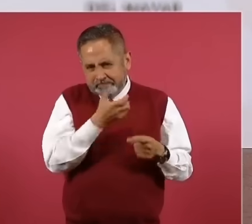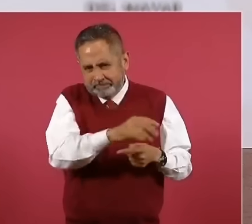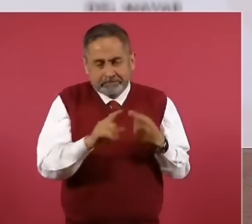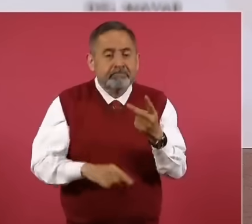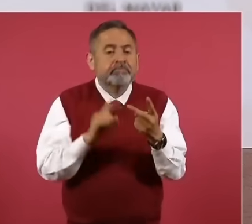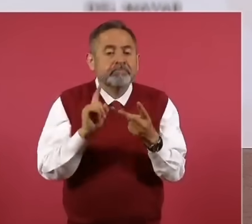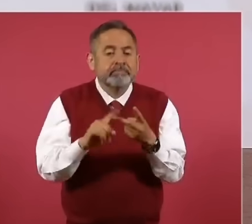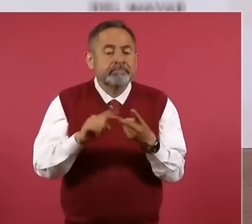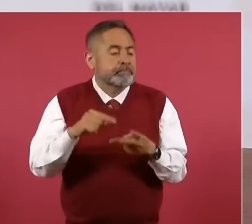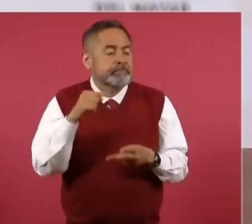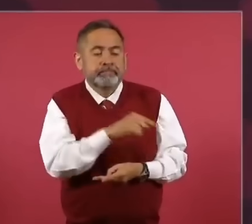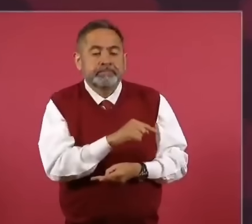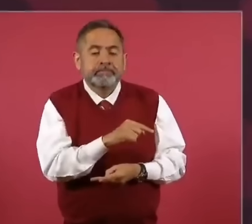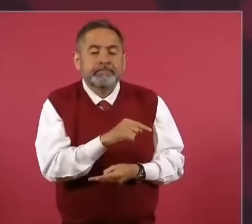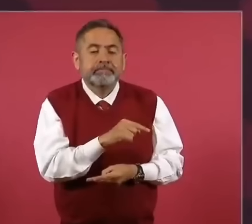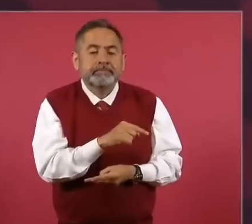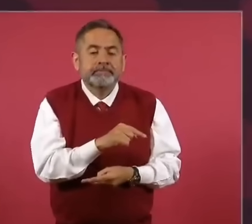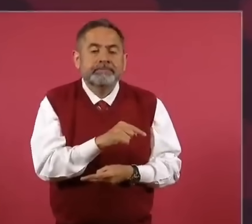Dos,